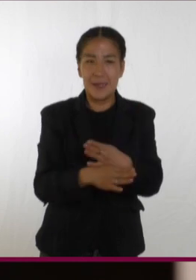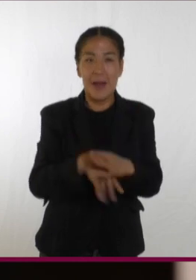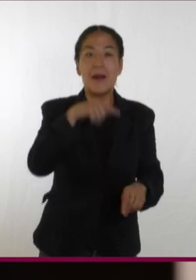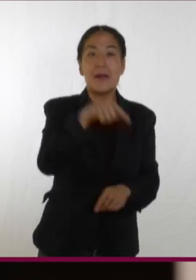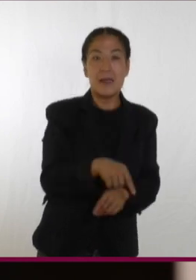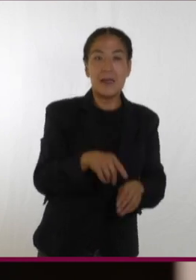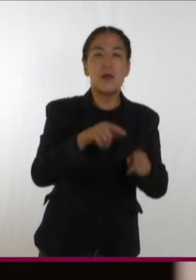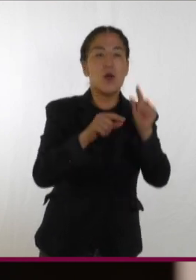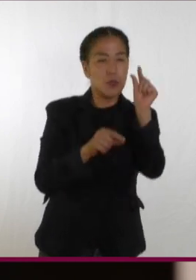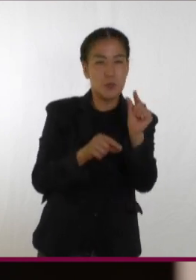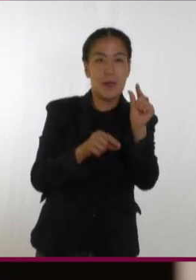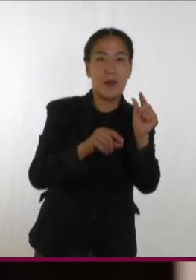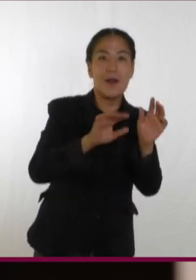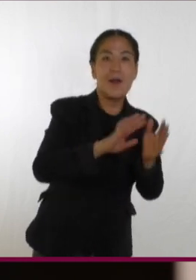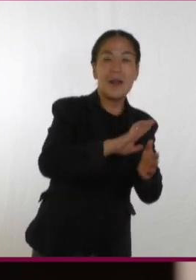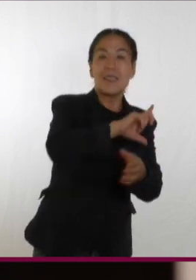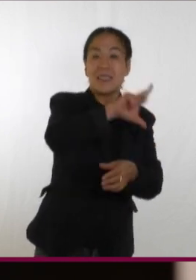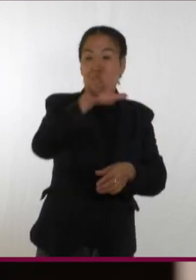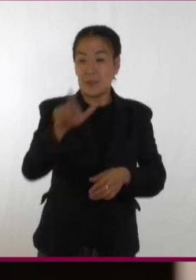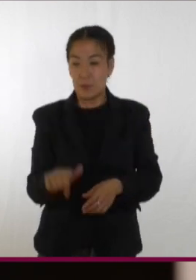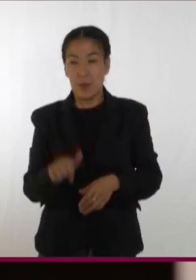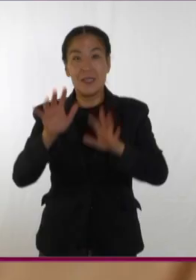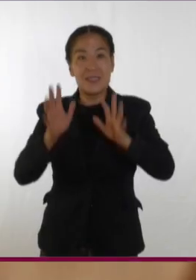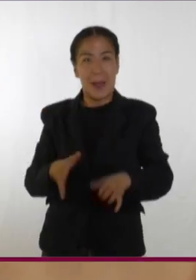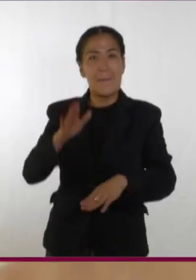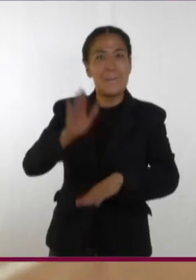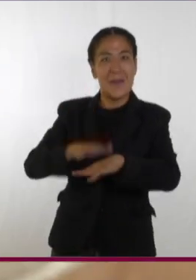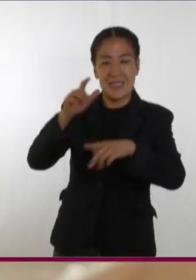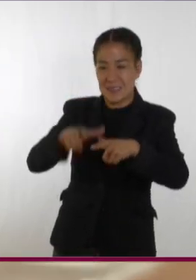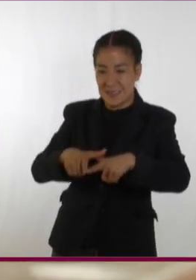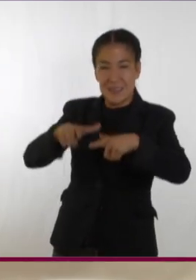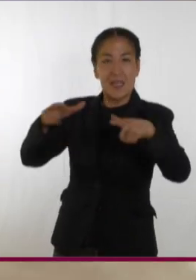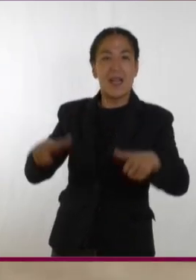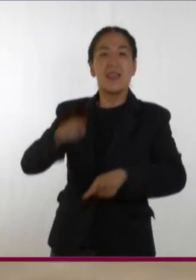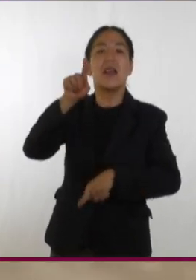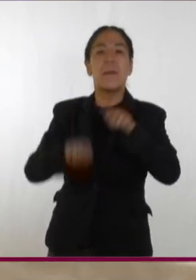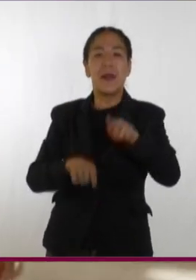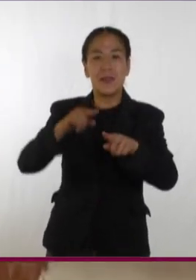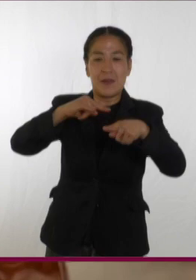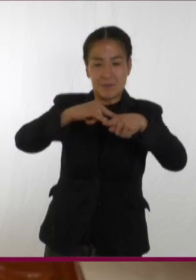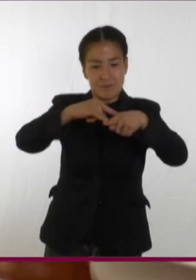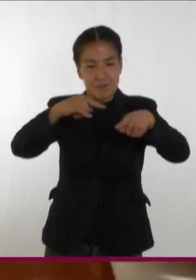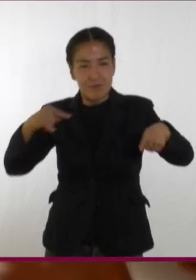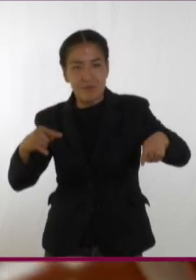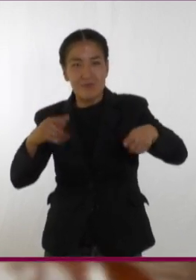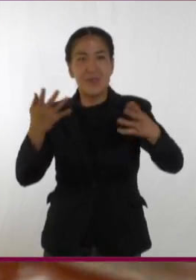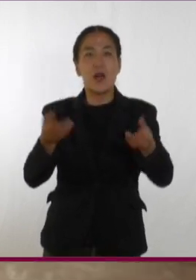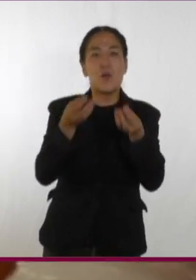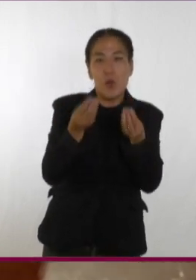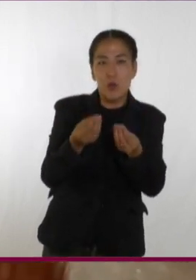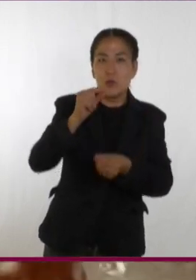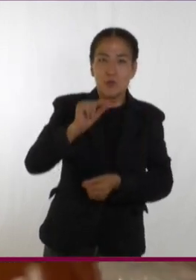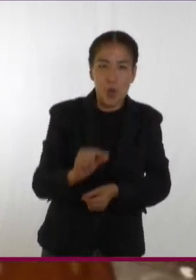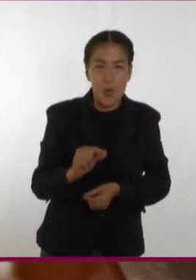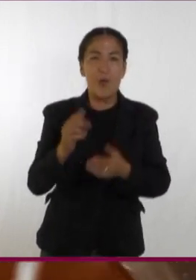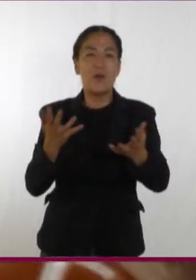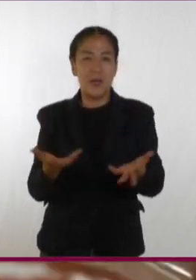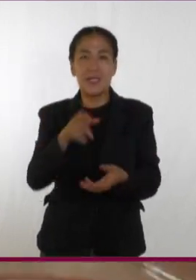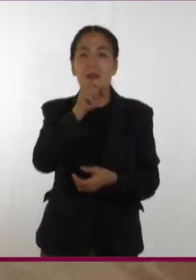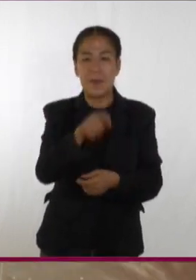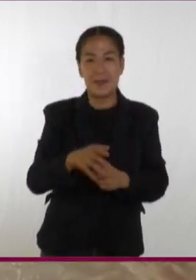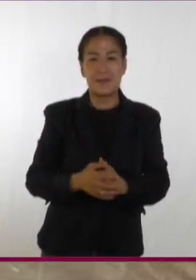de producción. Si eso lo llevamos a macro, pues evidentemente pues va a variar según el tamaño del molde,